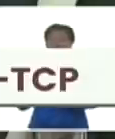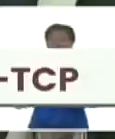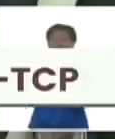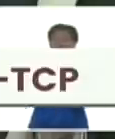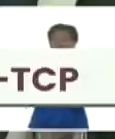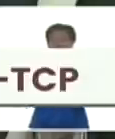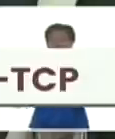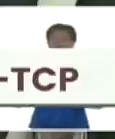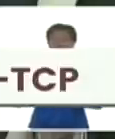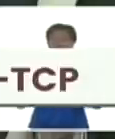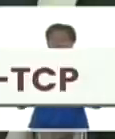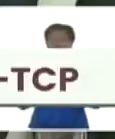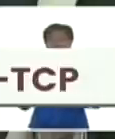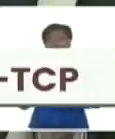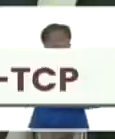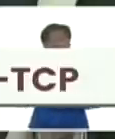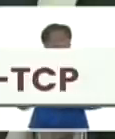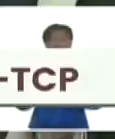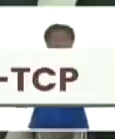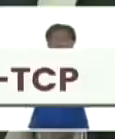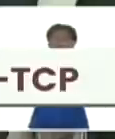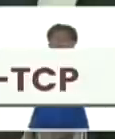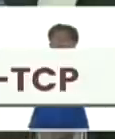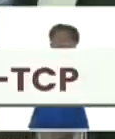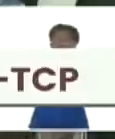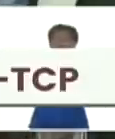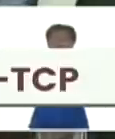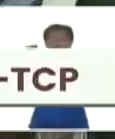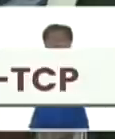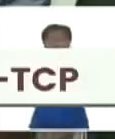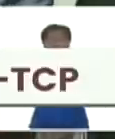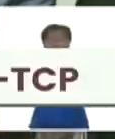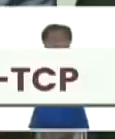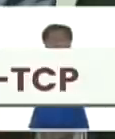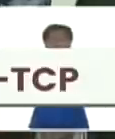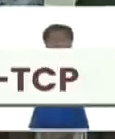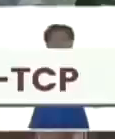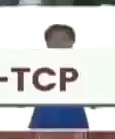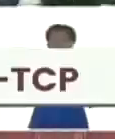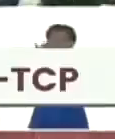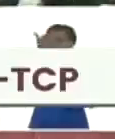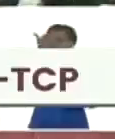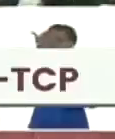y positivos para nuestros pueblos y nuestra región. Muchas gracias.